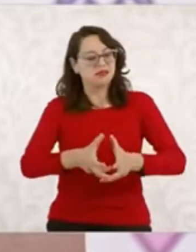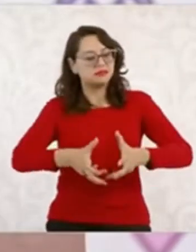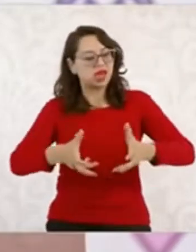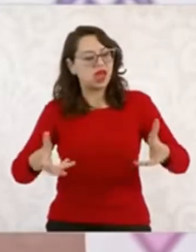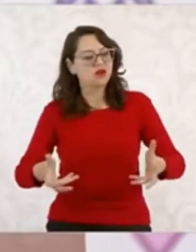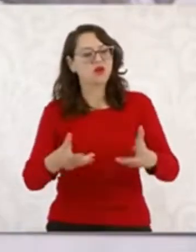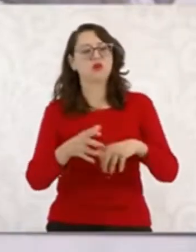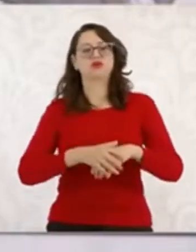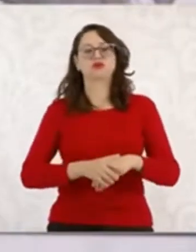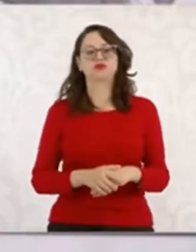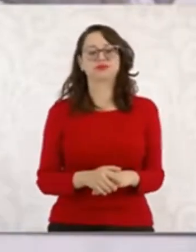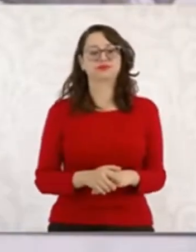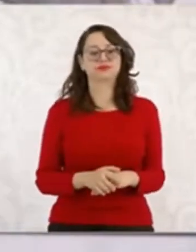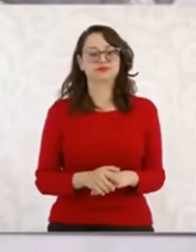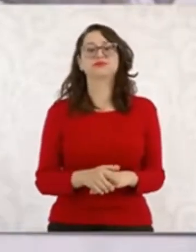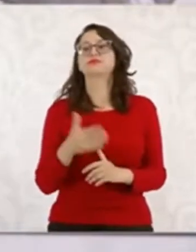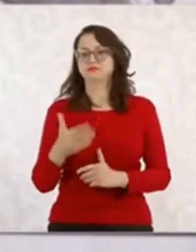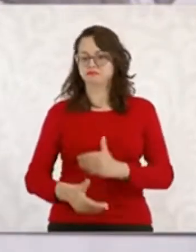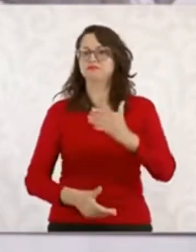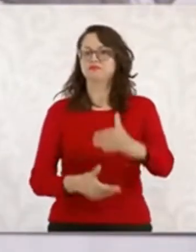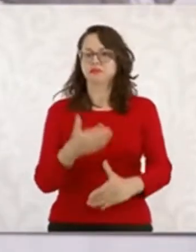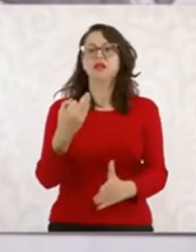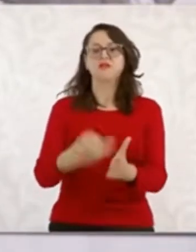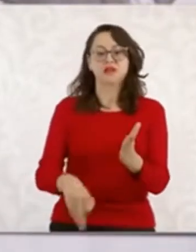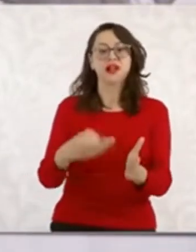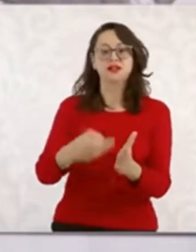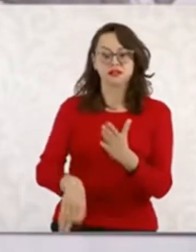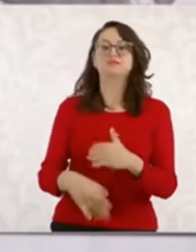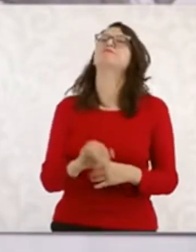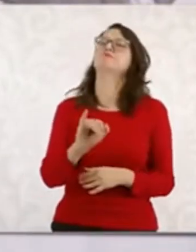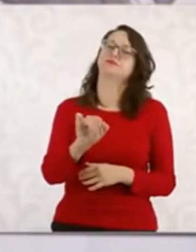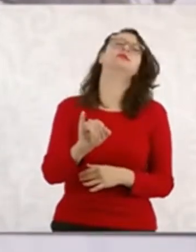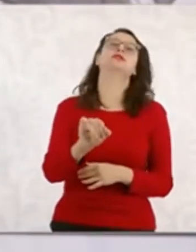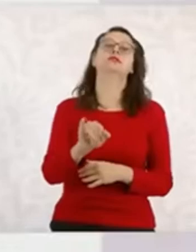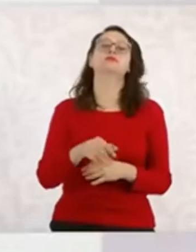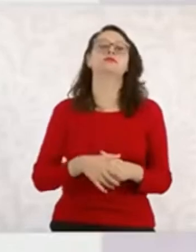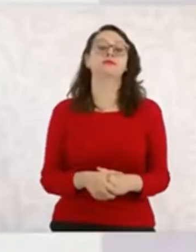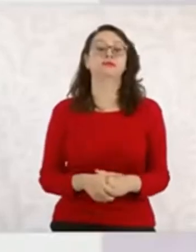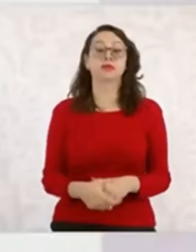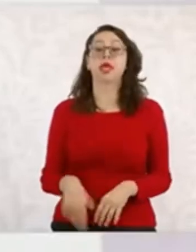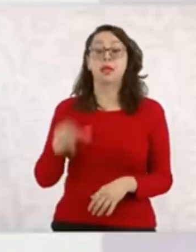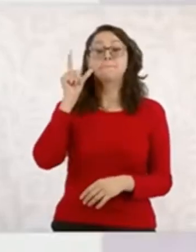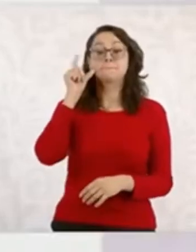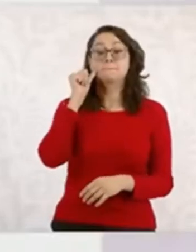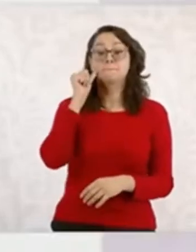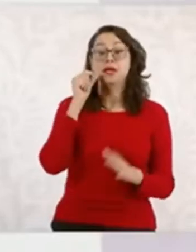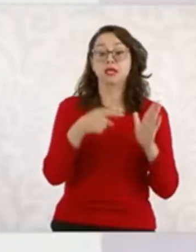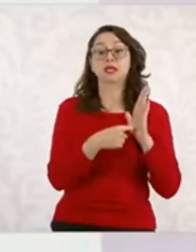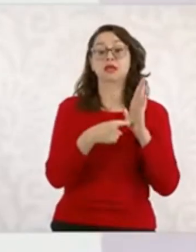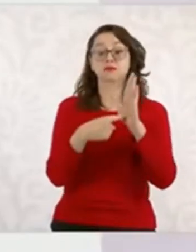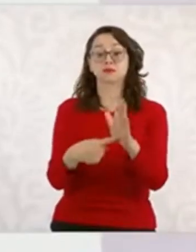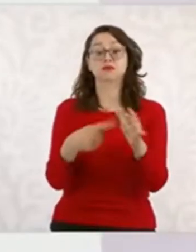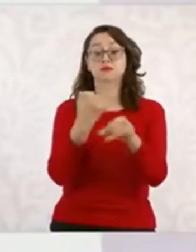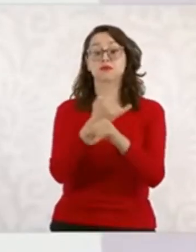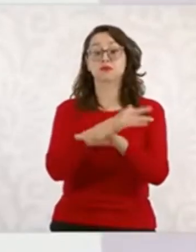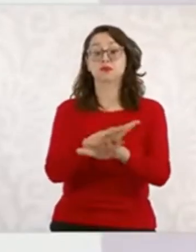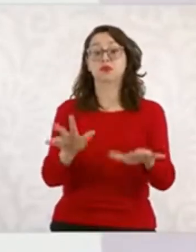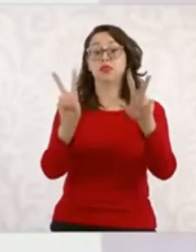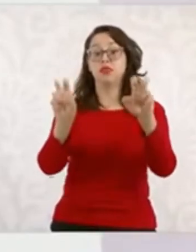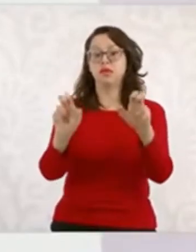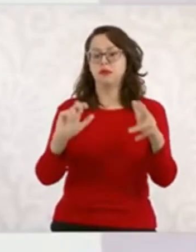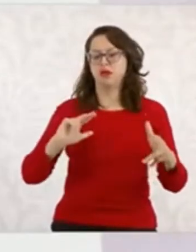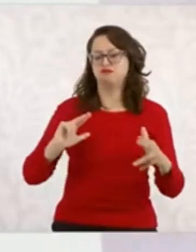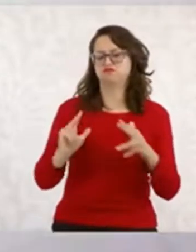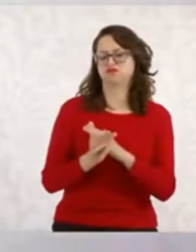¿Hay que avanzar todavía más? Sí. Ahora mañana van a ver las cifras de la reducción de homicidios.